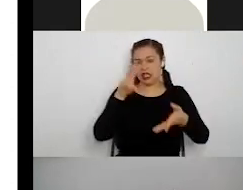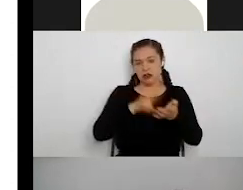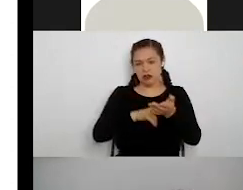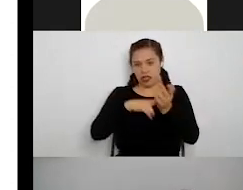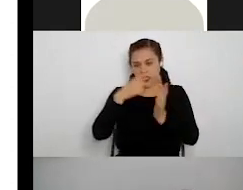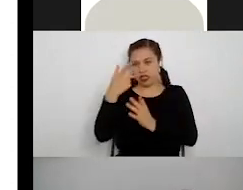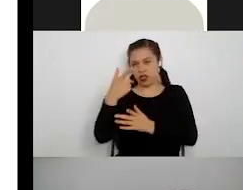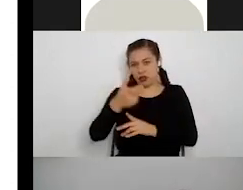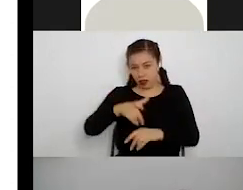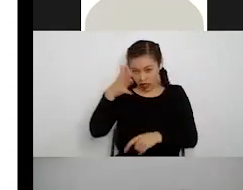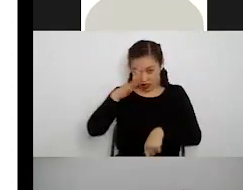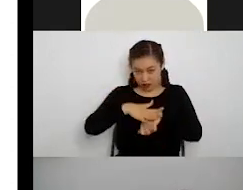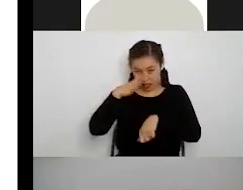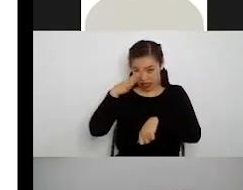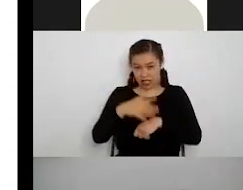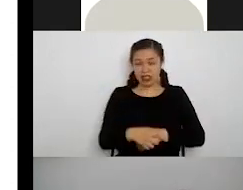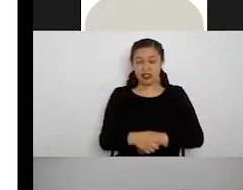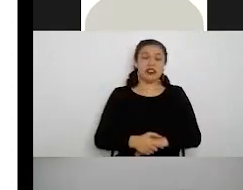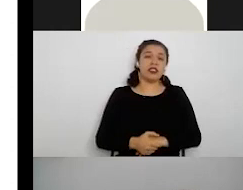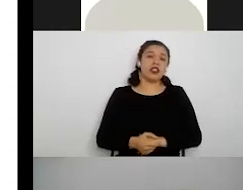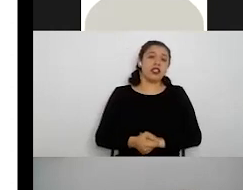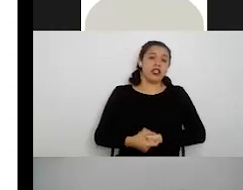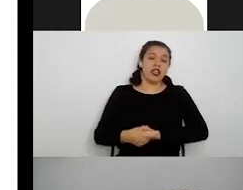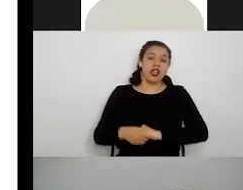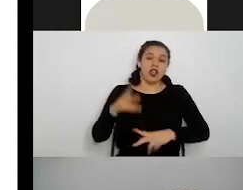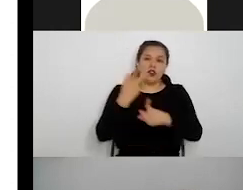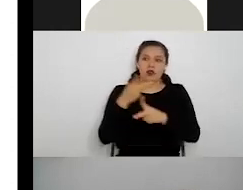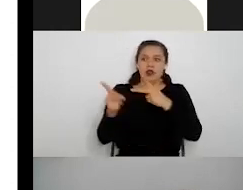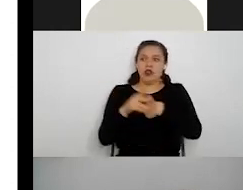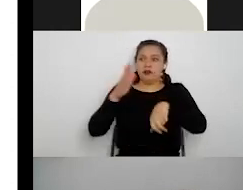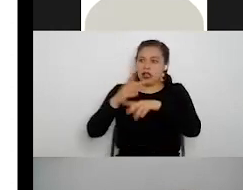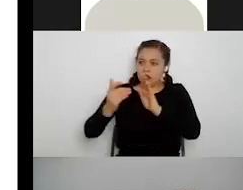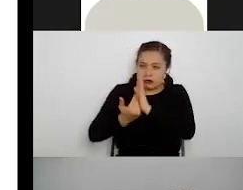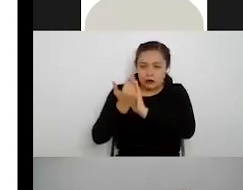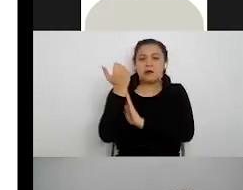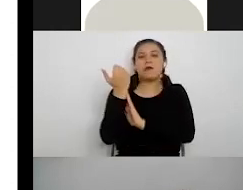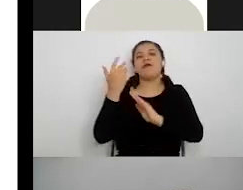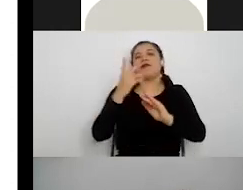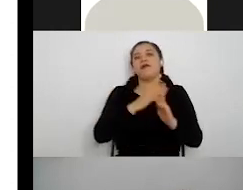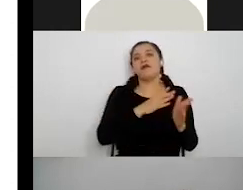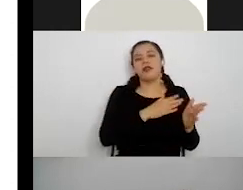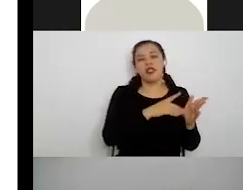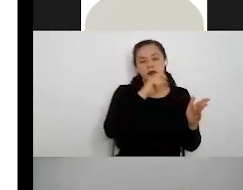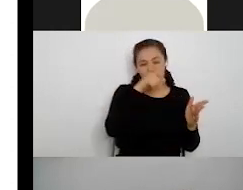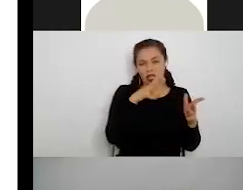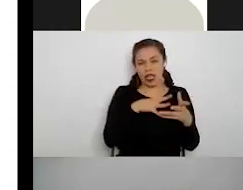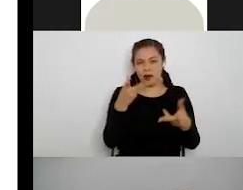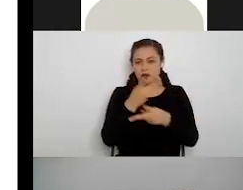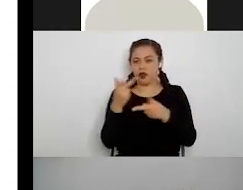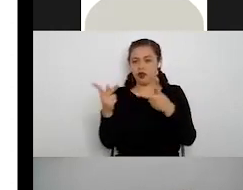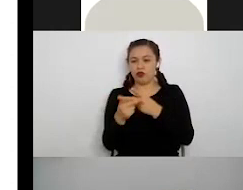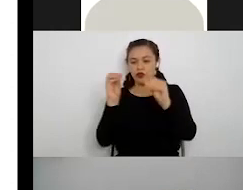encarece los precios de los productos y obviamente genera que se produzca menos.